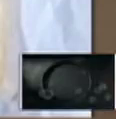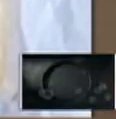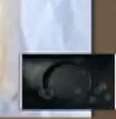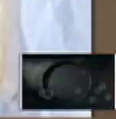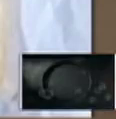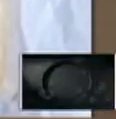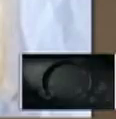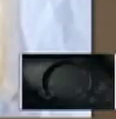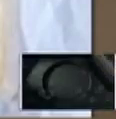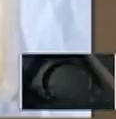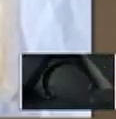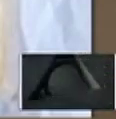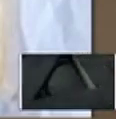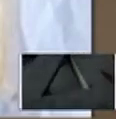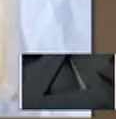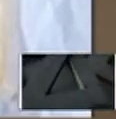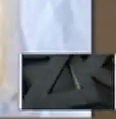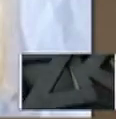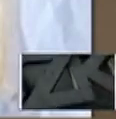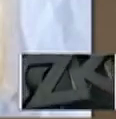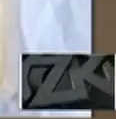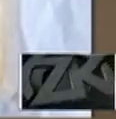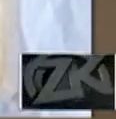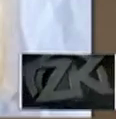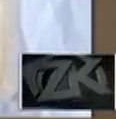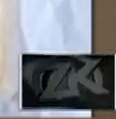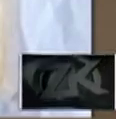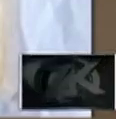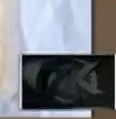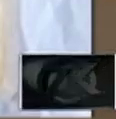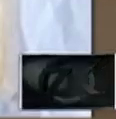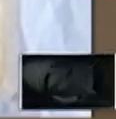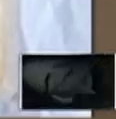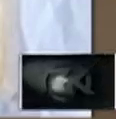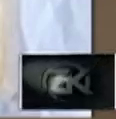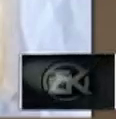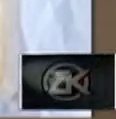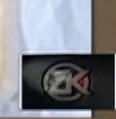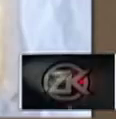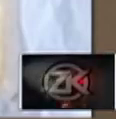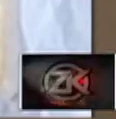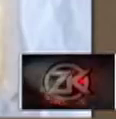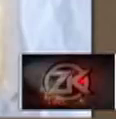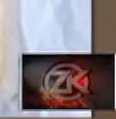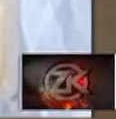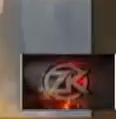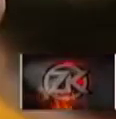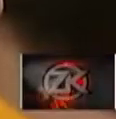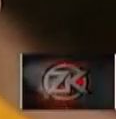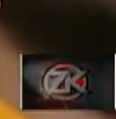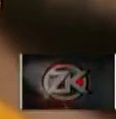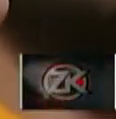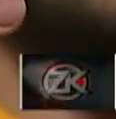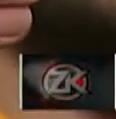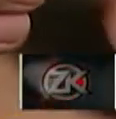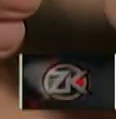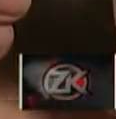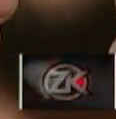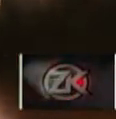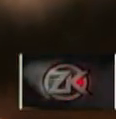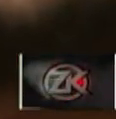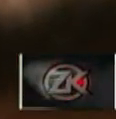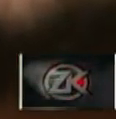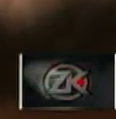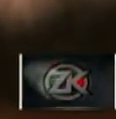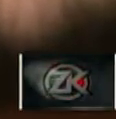tapar el certificado. Tape lo que usted quiera tapar. Yo tengo esta, por favor. Cuando pueda ponche allí. Para que vea, aquí